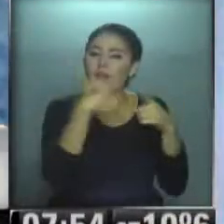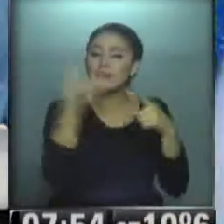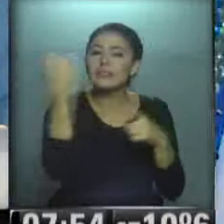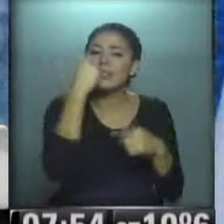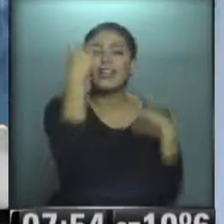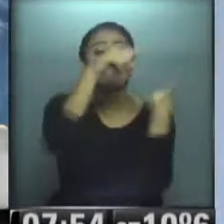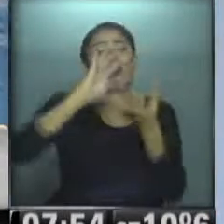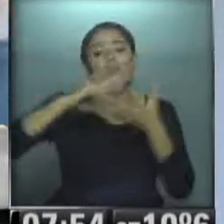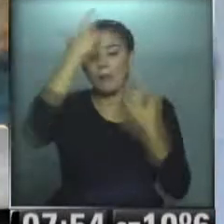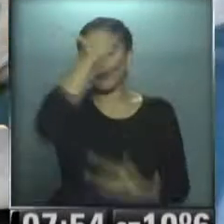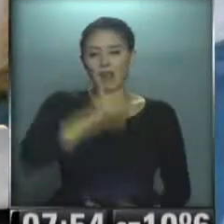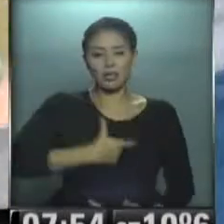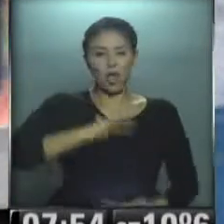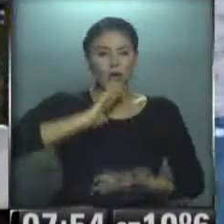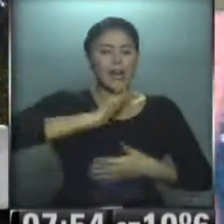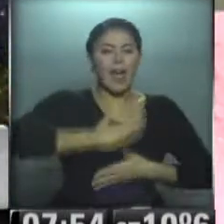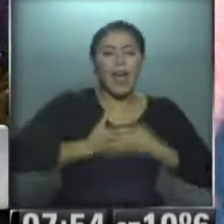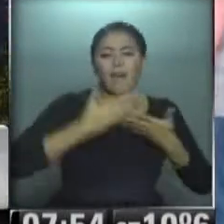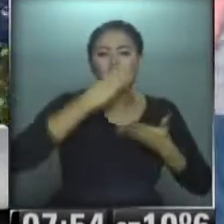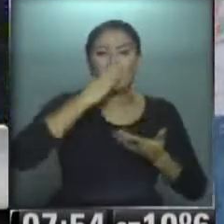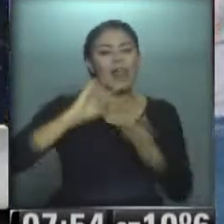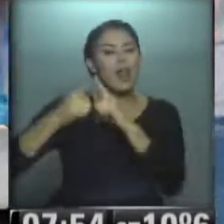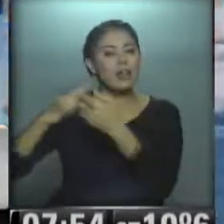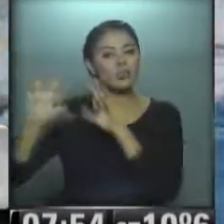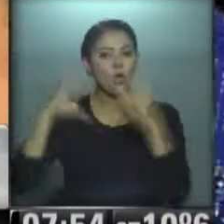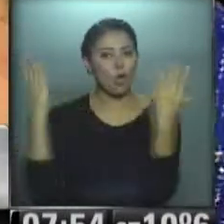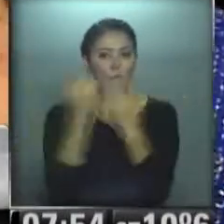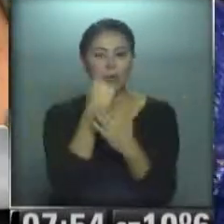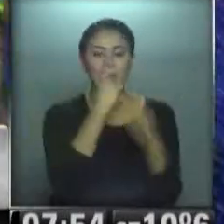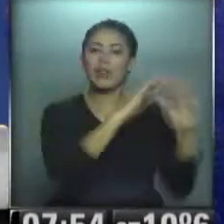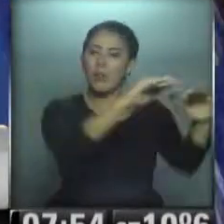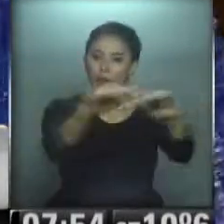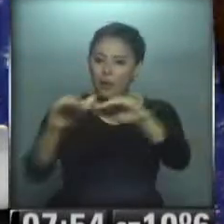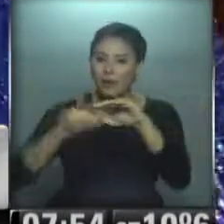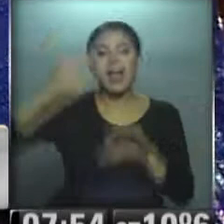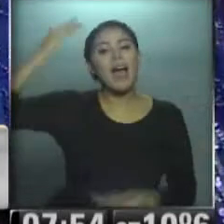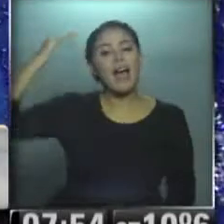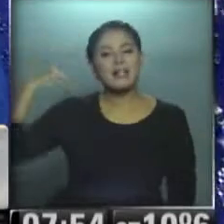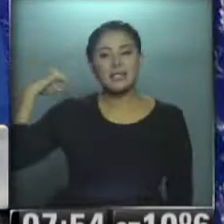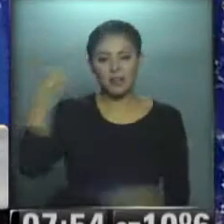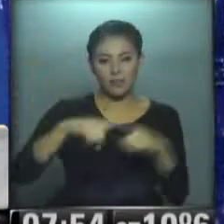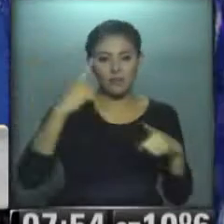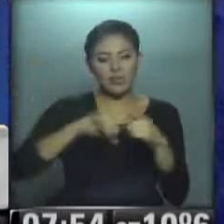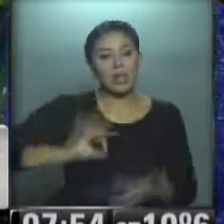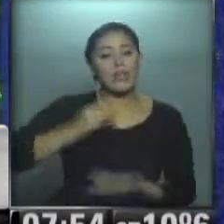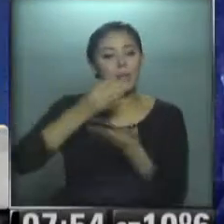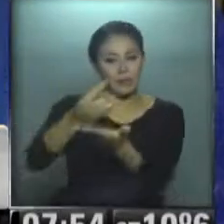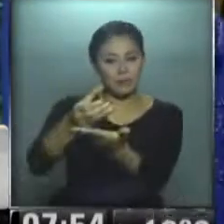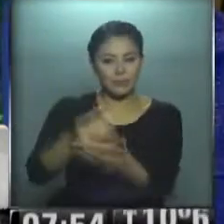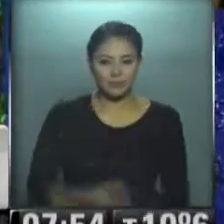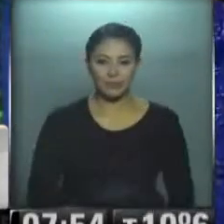las diversas maneras de ser, de amar, de relacionarse en el mundo y de convivir en equidad. Ayer se realizó la ceremonia de premiación.